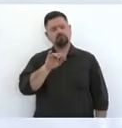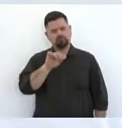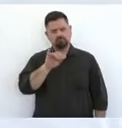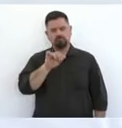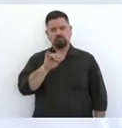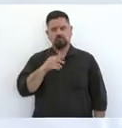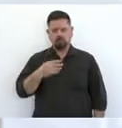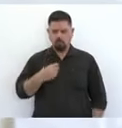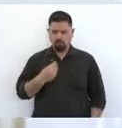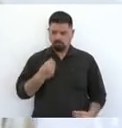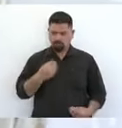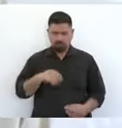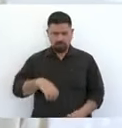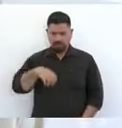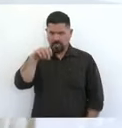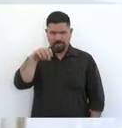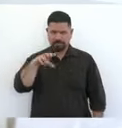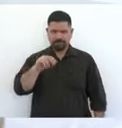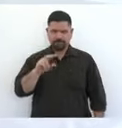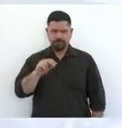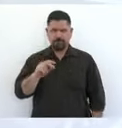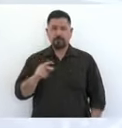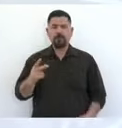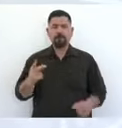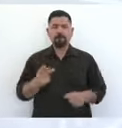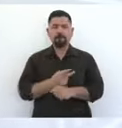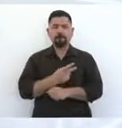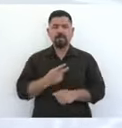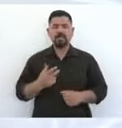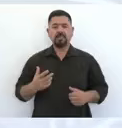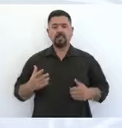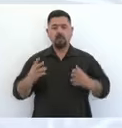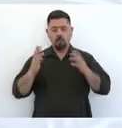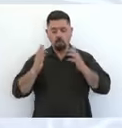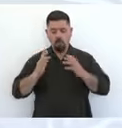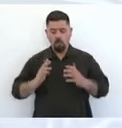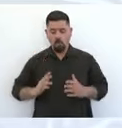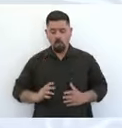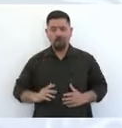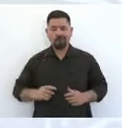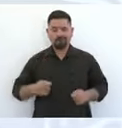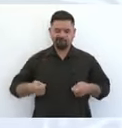tengo mucha edad. Lo que pasa es que estoy aflojado en terracería.